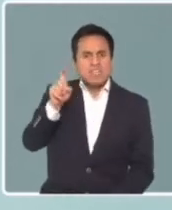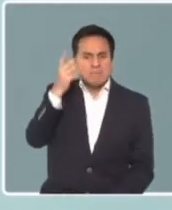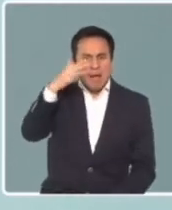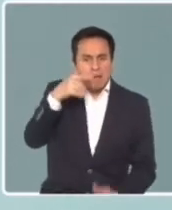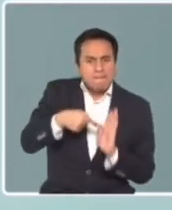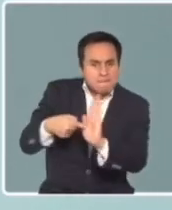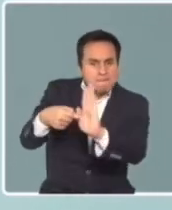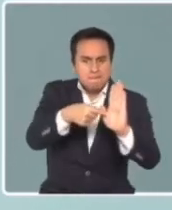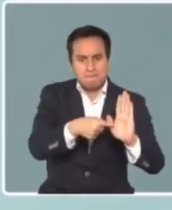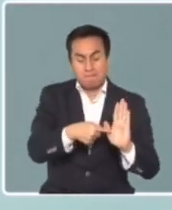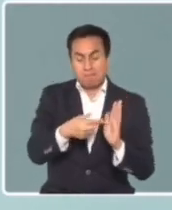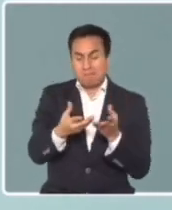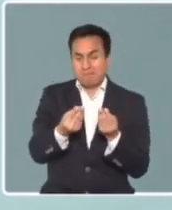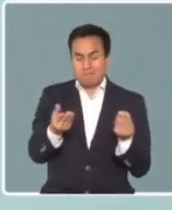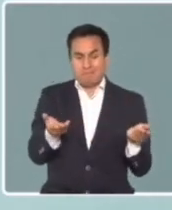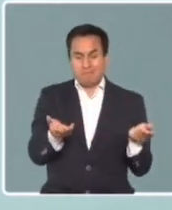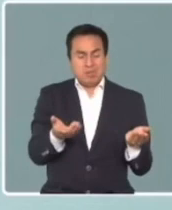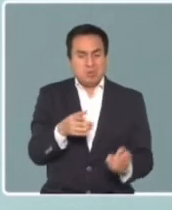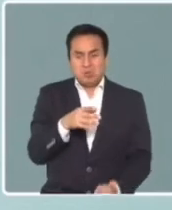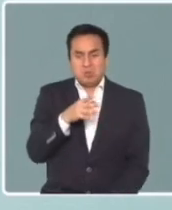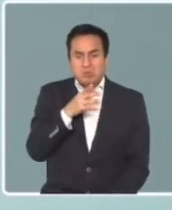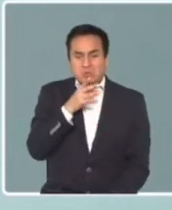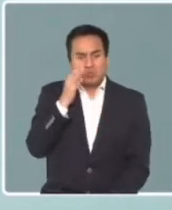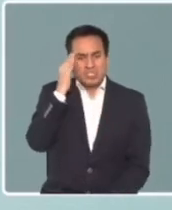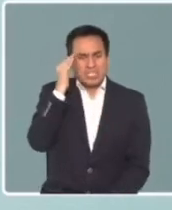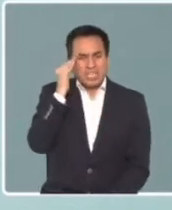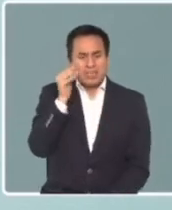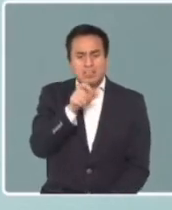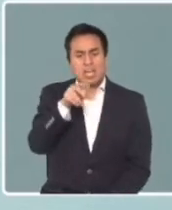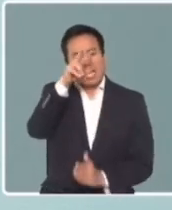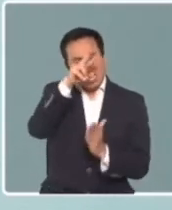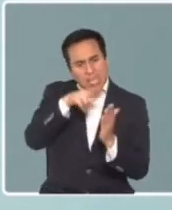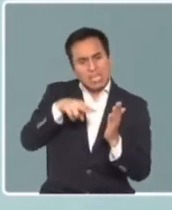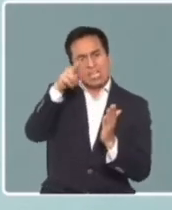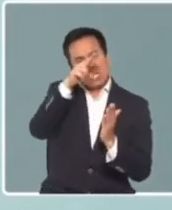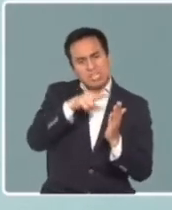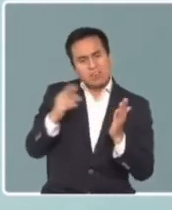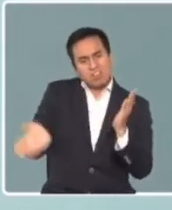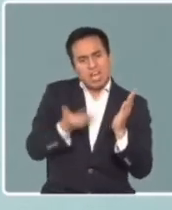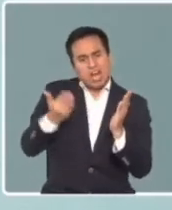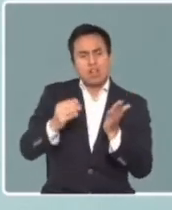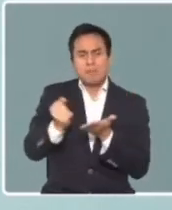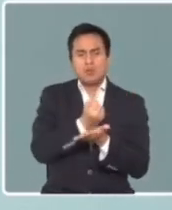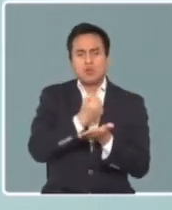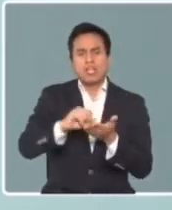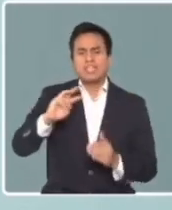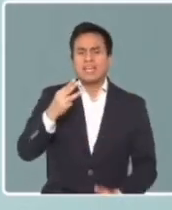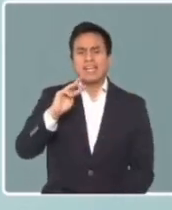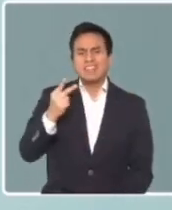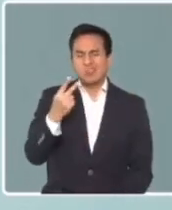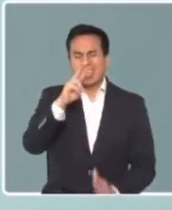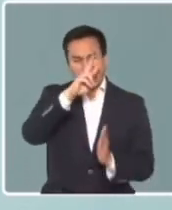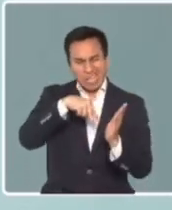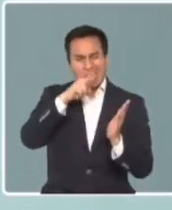malas. Yo no sé cómo quienes siguen leyendo los diarios, el Mercurio, la Tercera, la